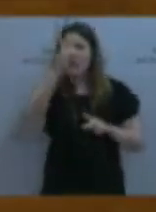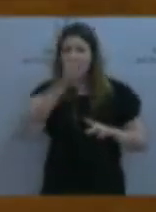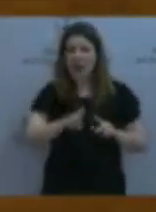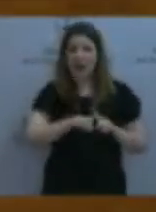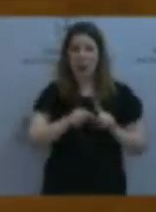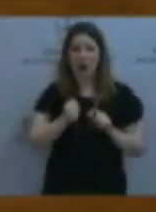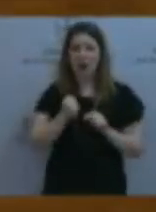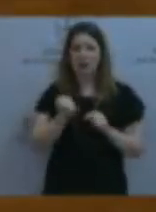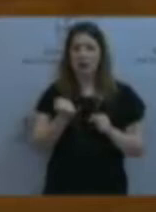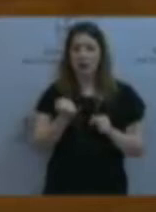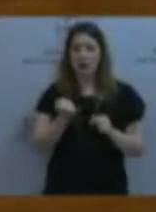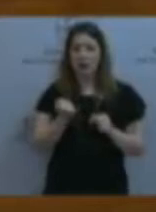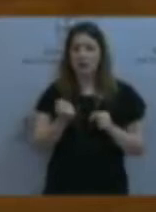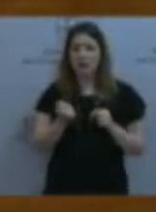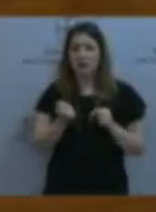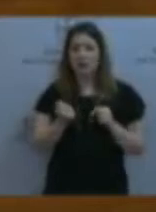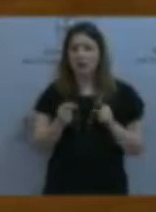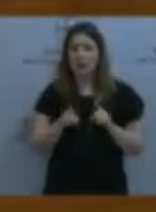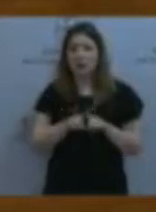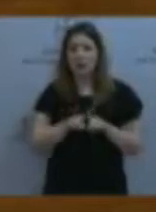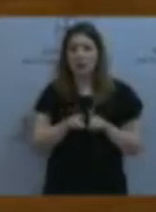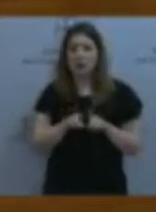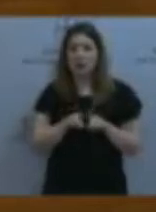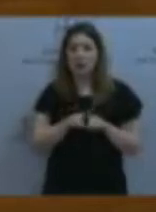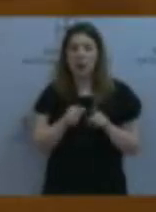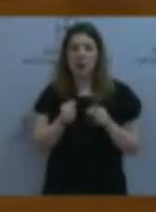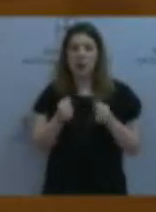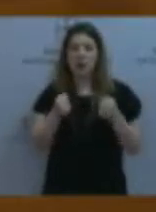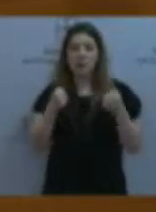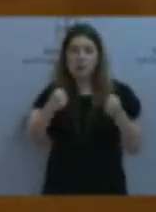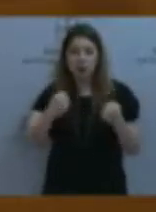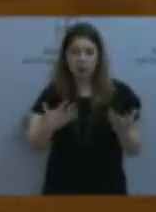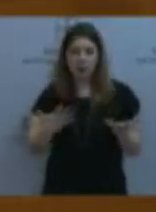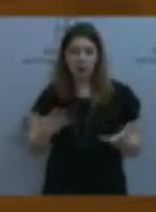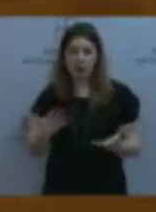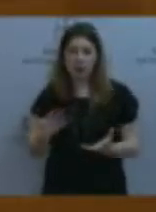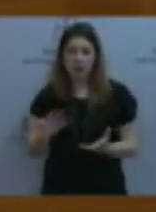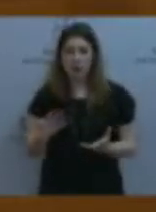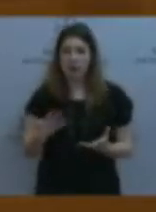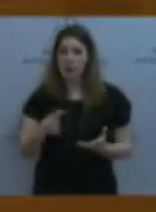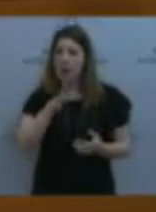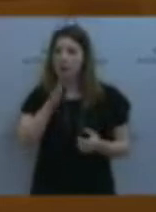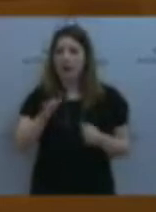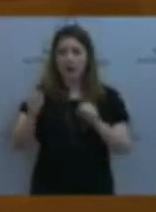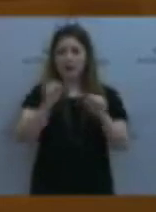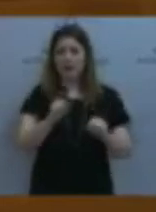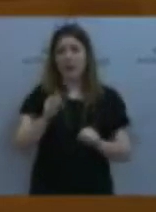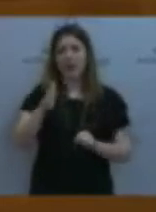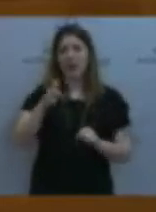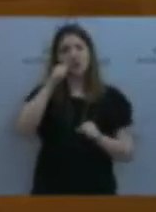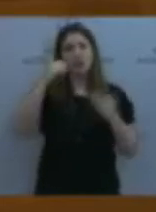una potencia en la defensa de los derechos humanos, porque en eso sí queremos estar a la